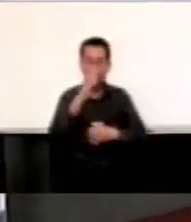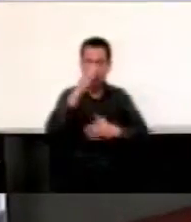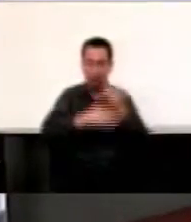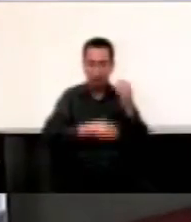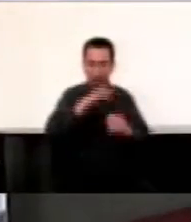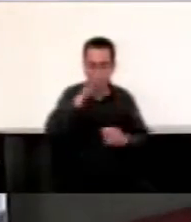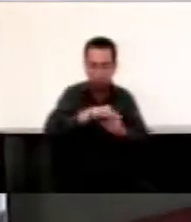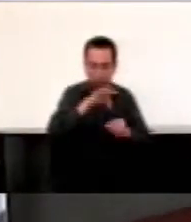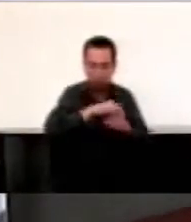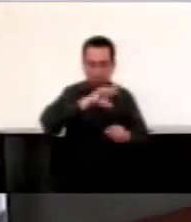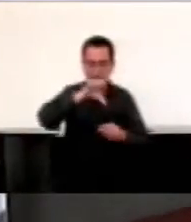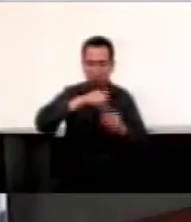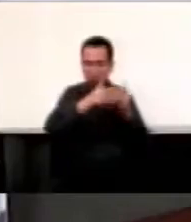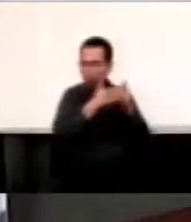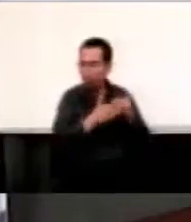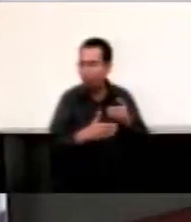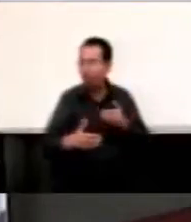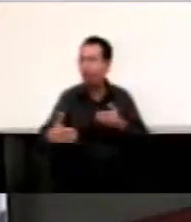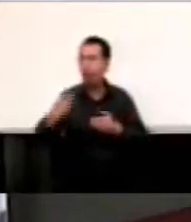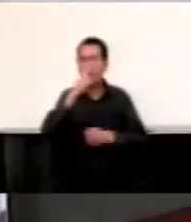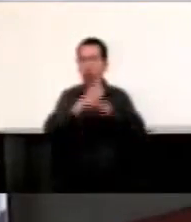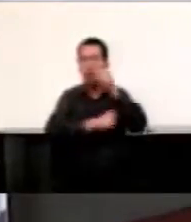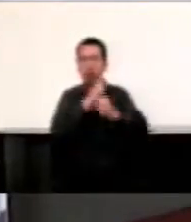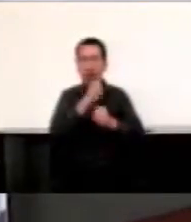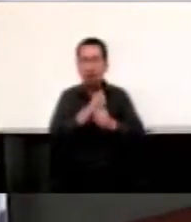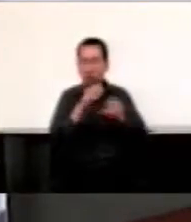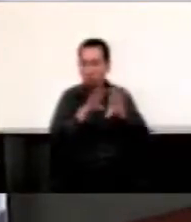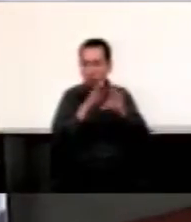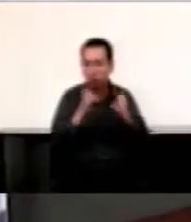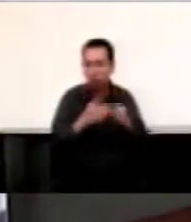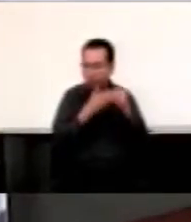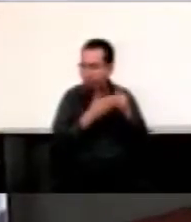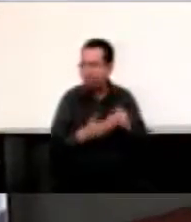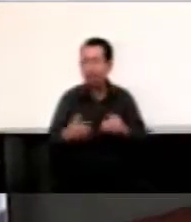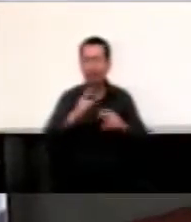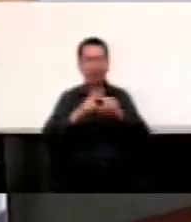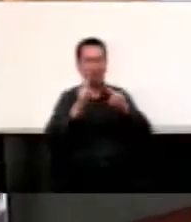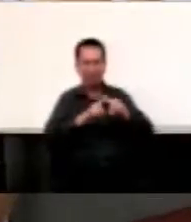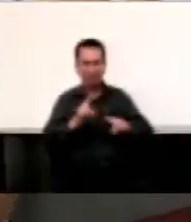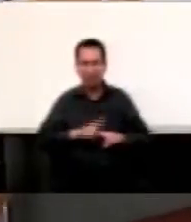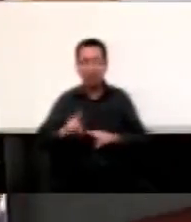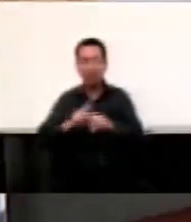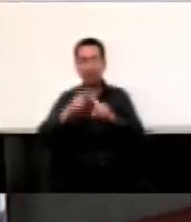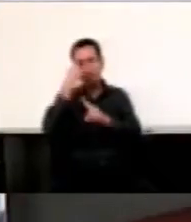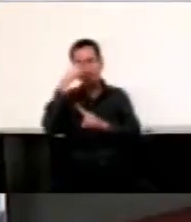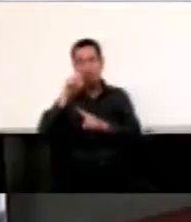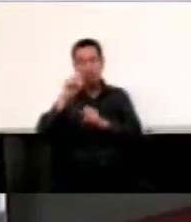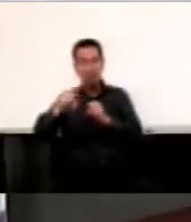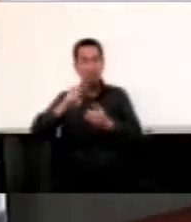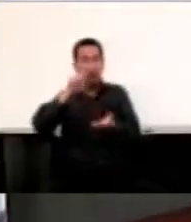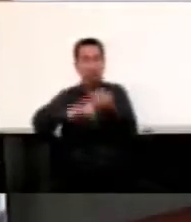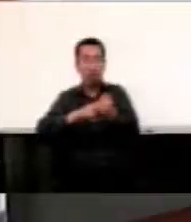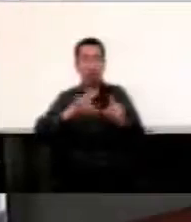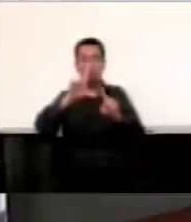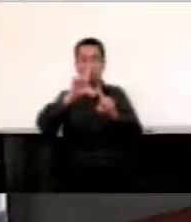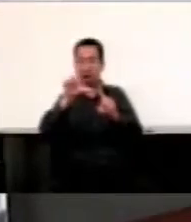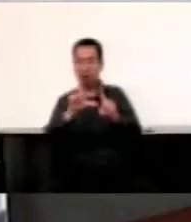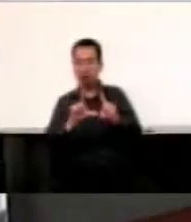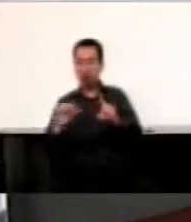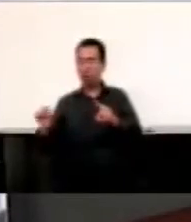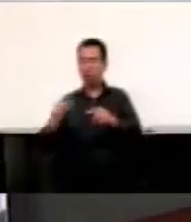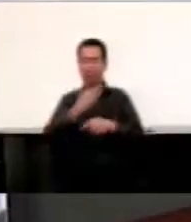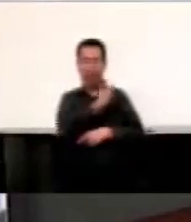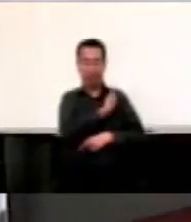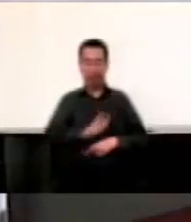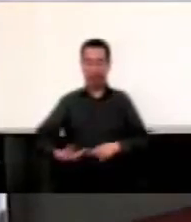procesos electorales, después de algunas elecciones, también por distritos, también a nivel presidencial. Yo los